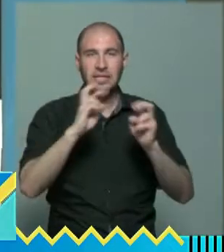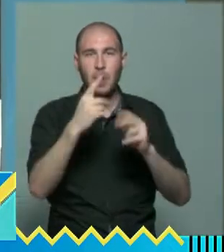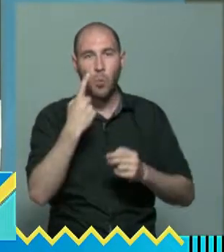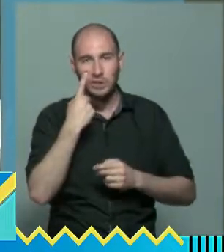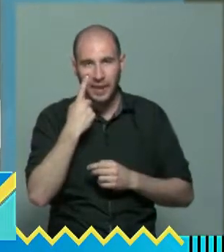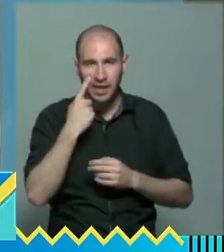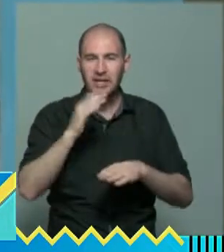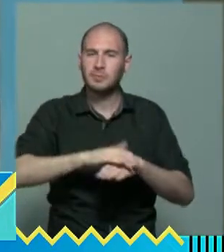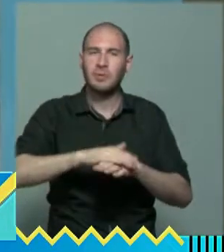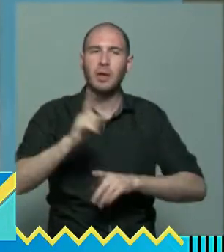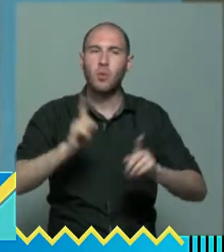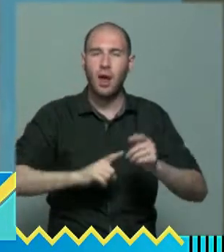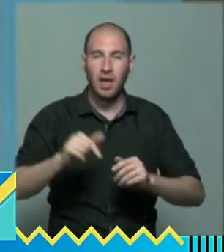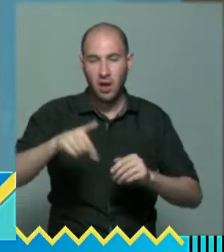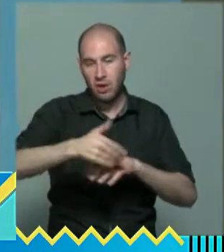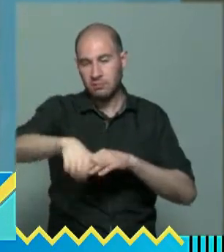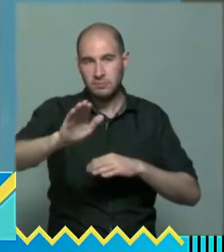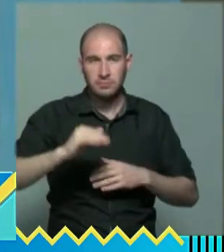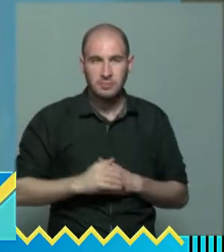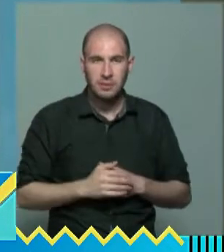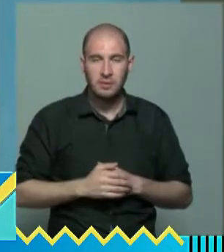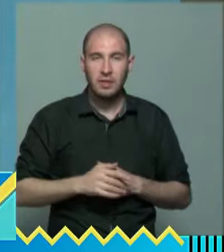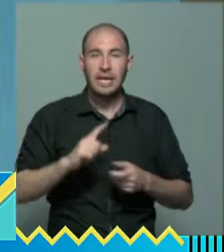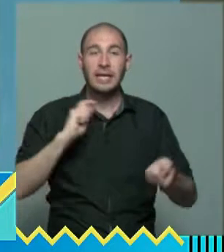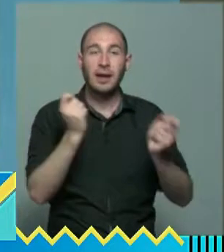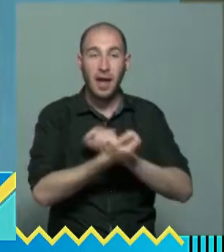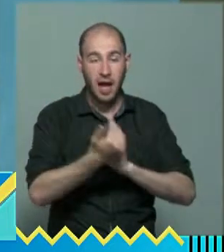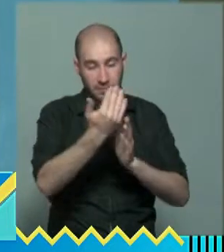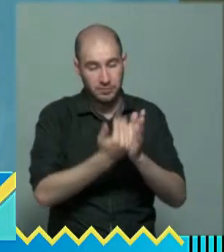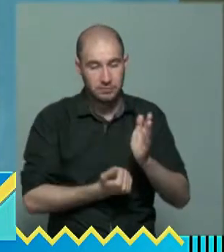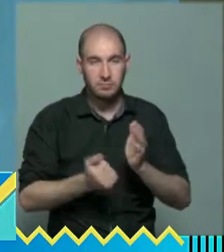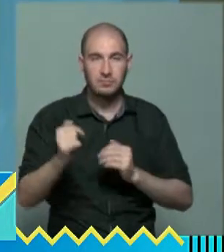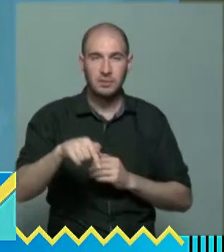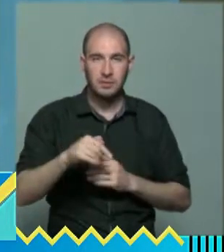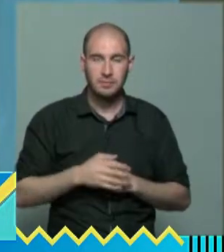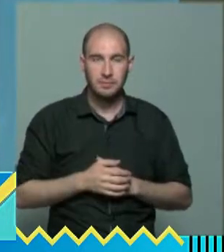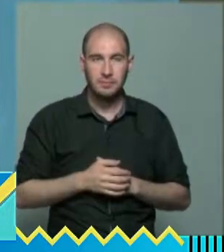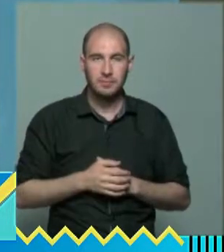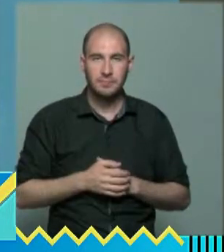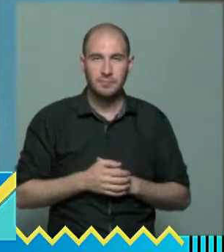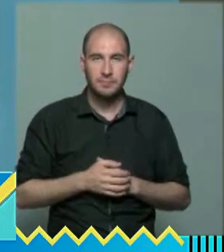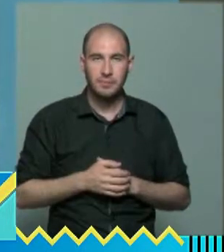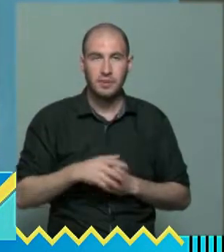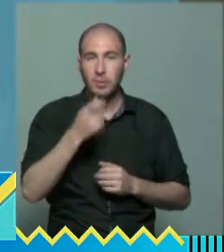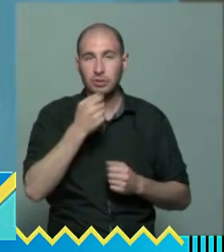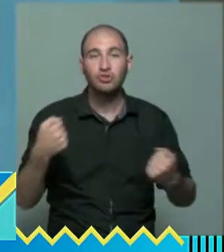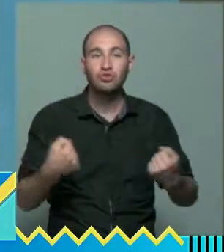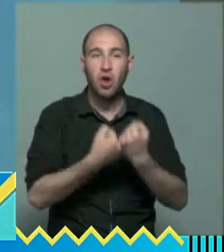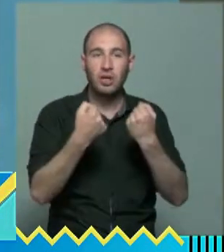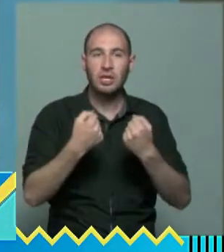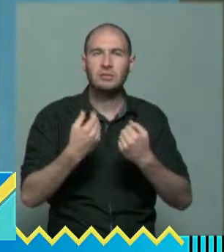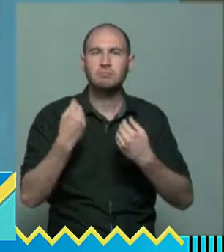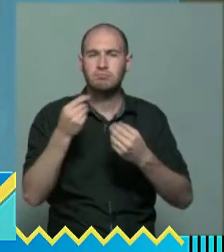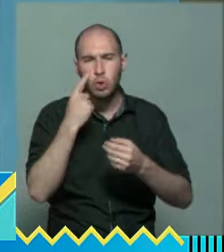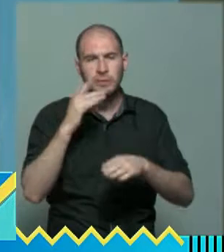municipios. ¿Qué función van a cumplir a partir de ahora los municipios y aquellos cambios que van a sufrir a la hora de que haya un accidente, ¿cómo va a